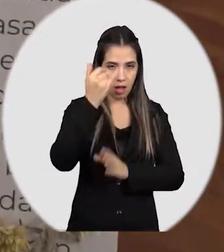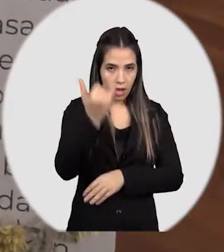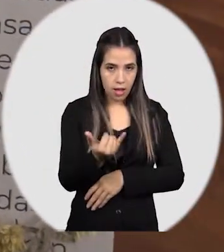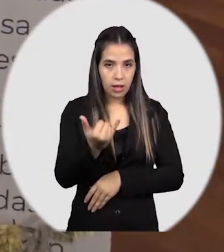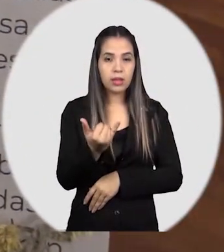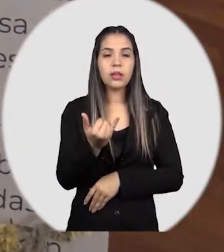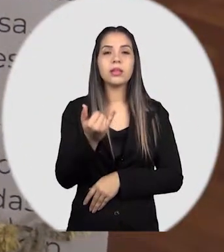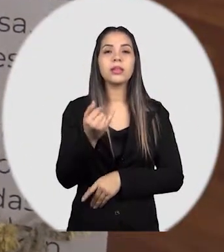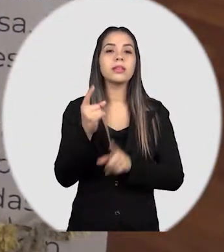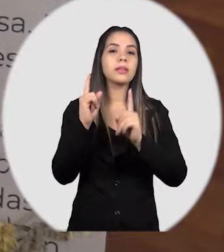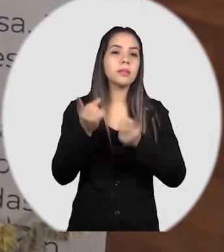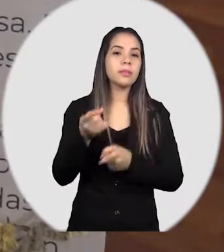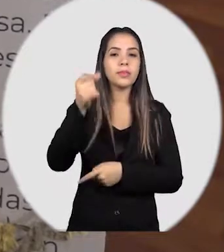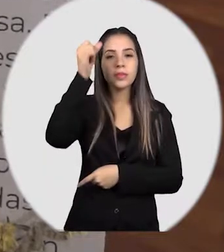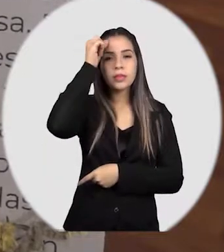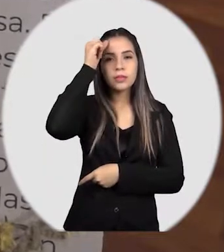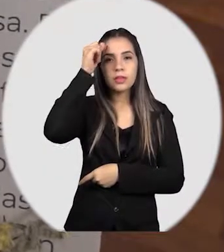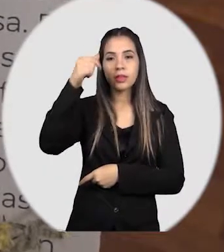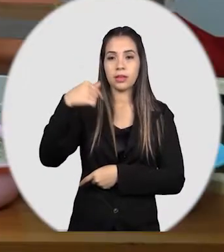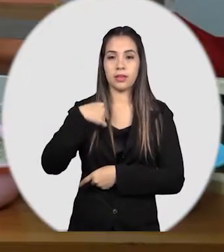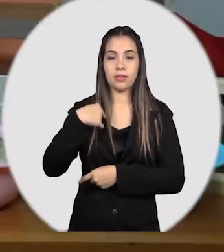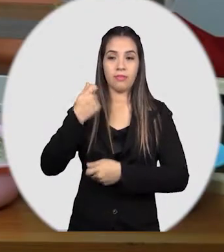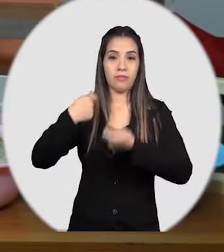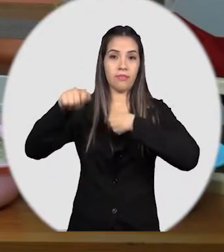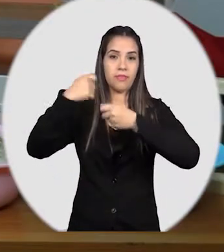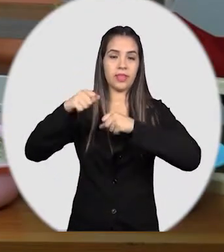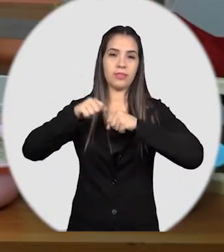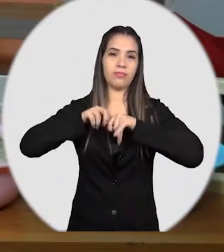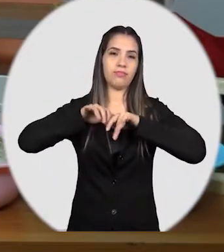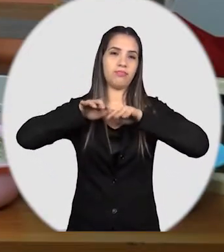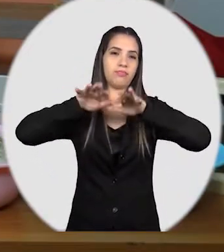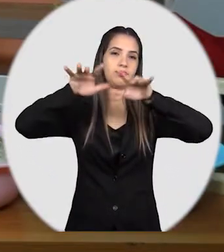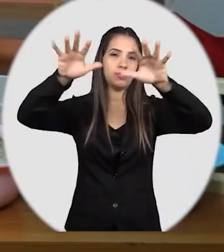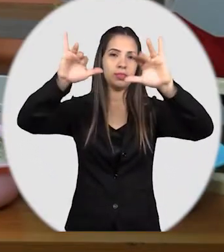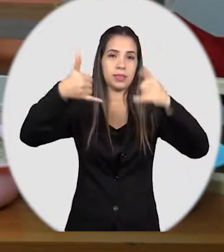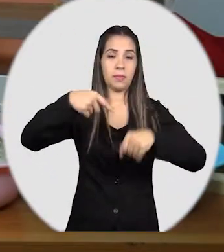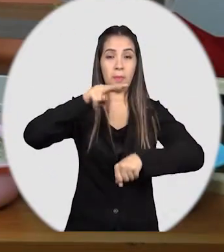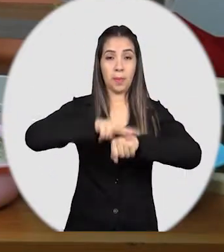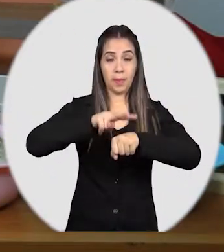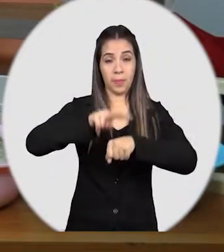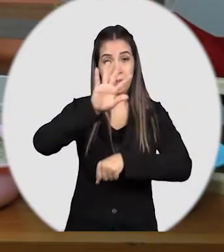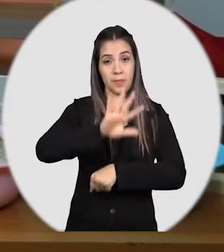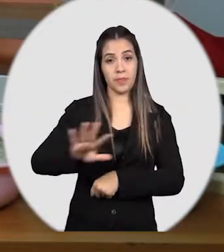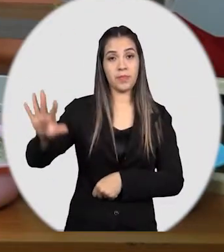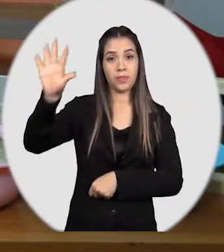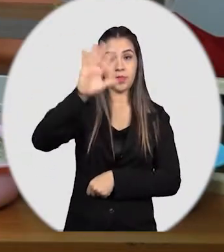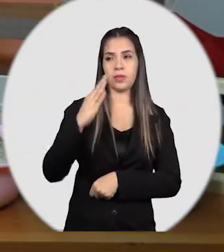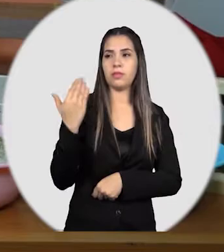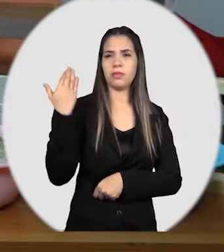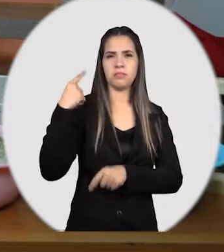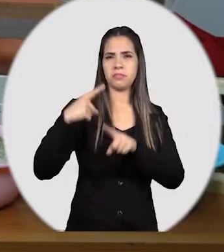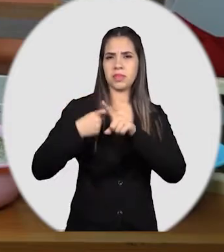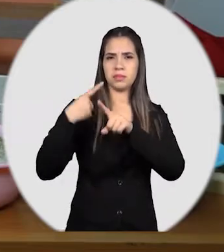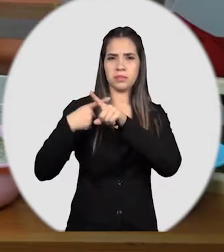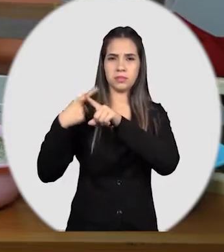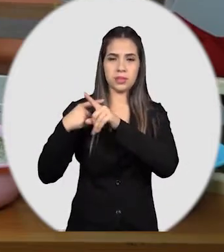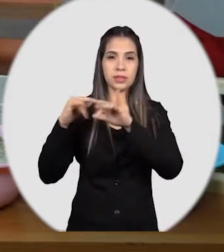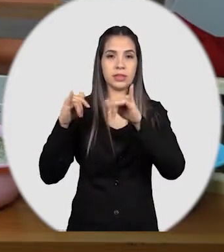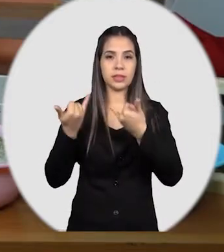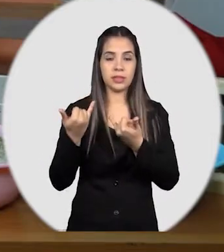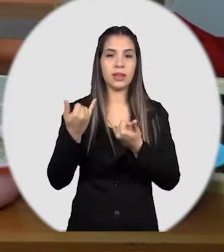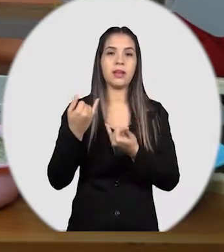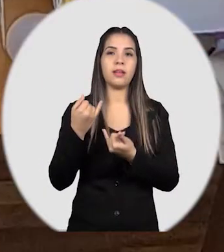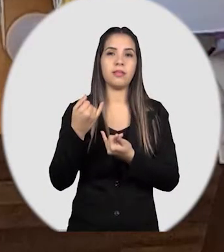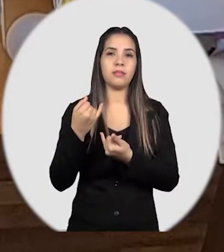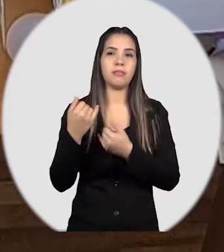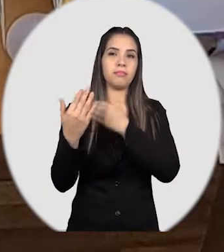ya está prácticamente en todo el país. Hace unos meses tuvimos la grata noticia de que varias personas